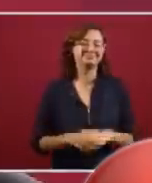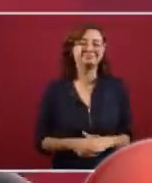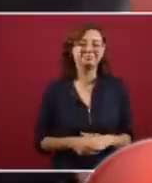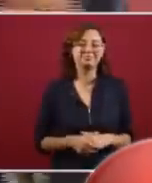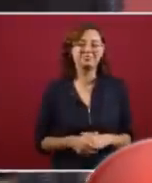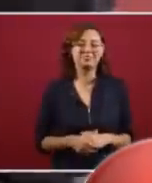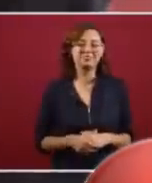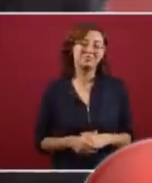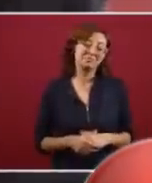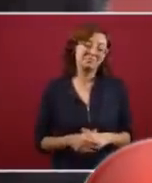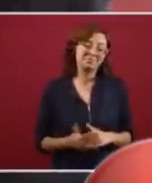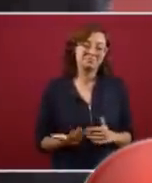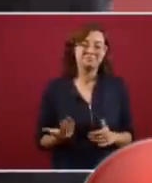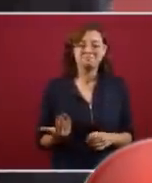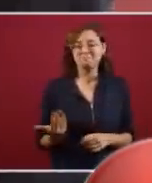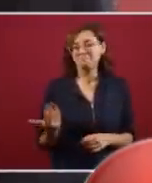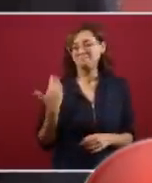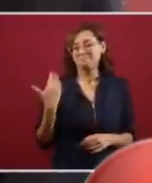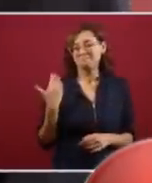recientemente,